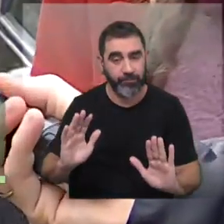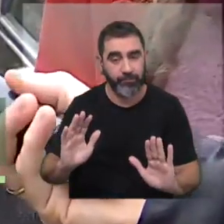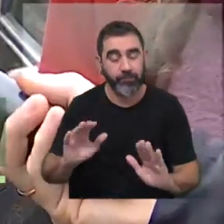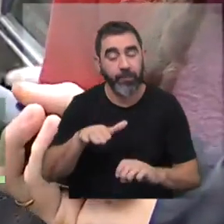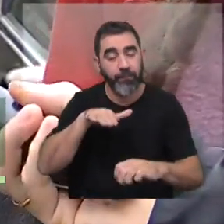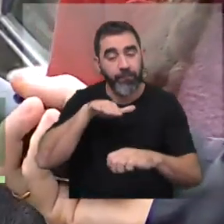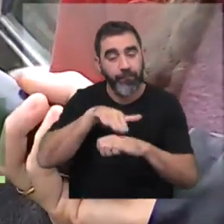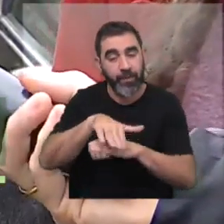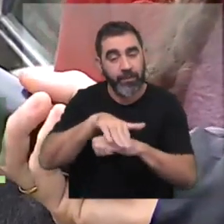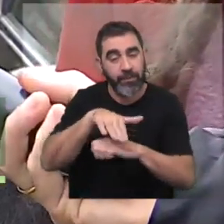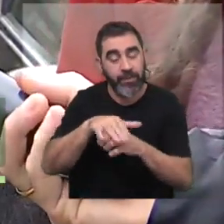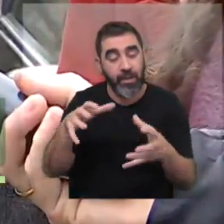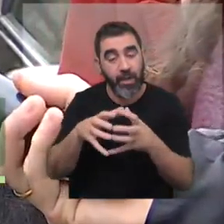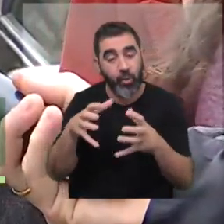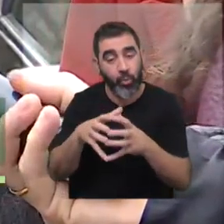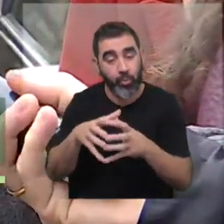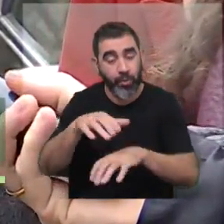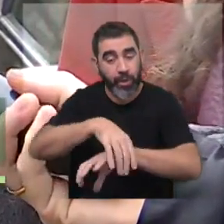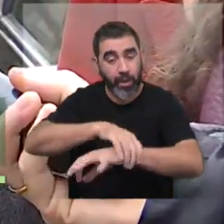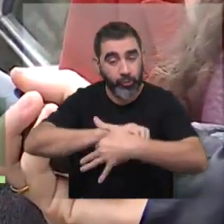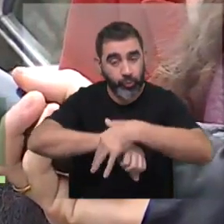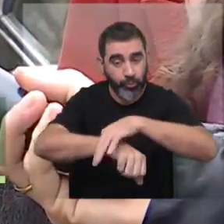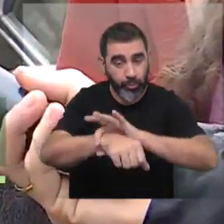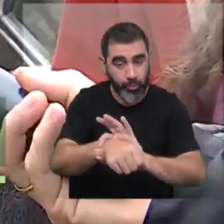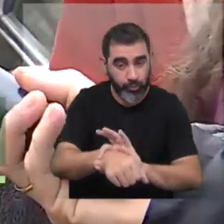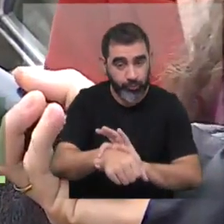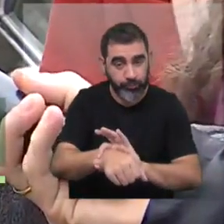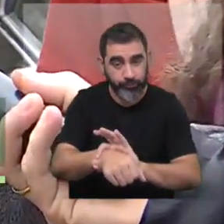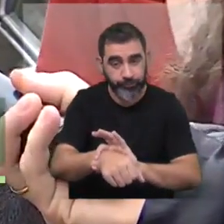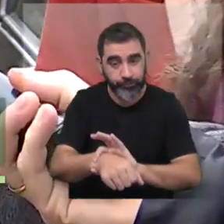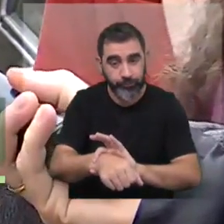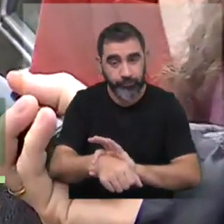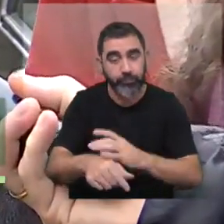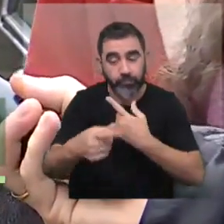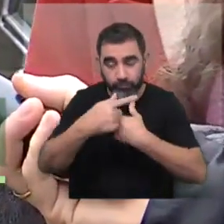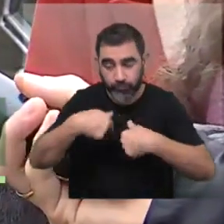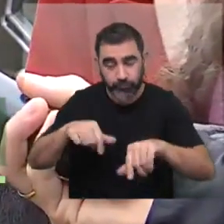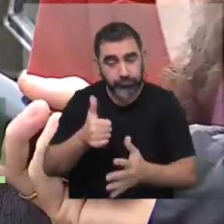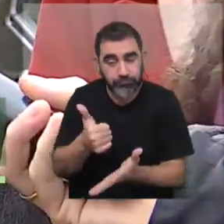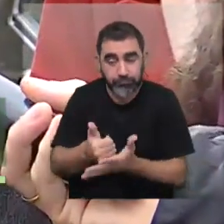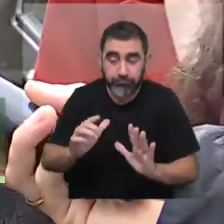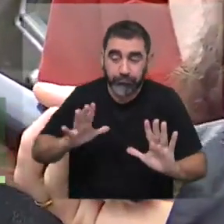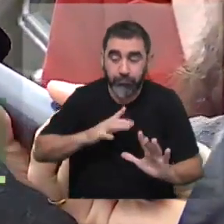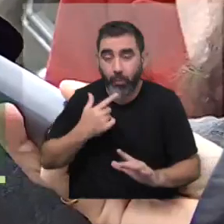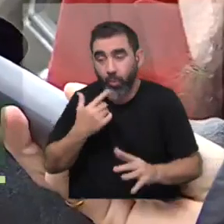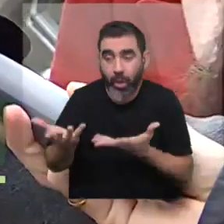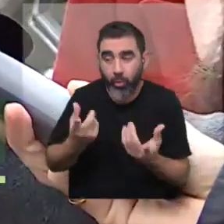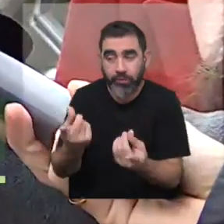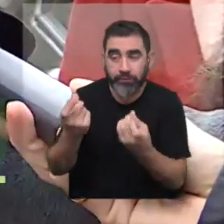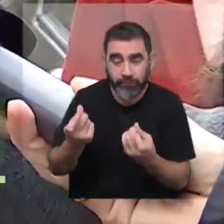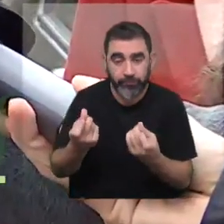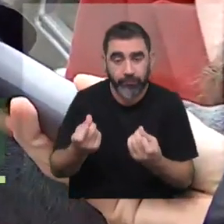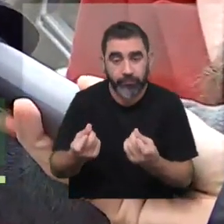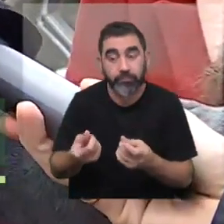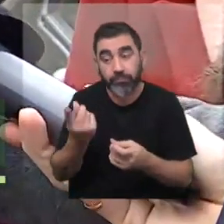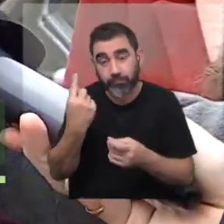felicitar al equipo de de antropólogos nosotros nos pusimos a la orden para cualquier cosa que necesitasen y en